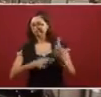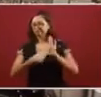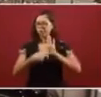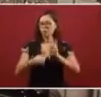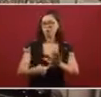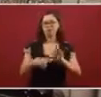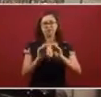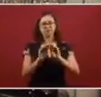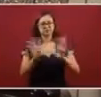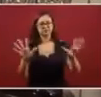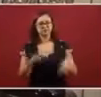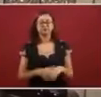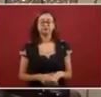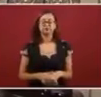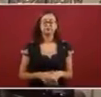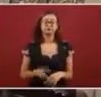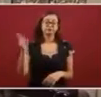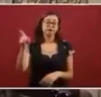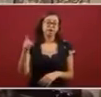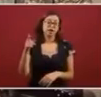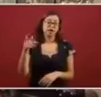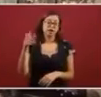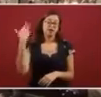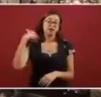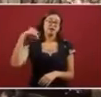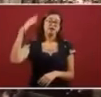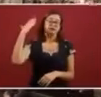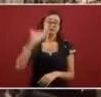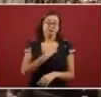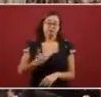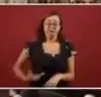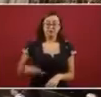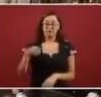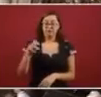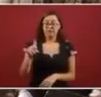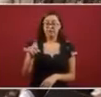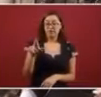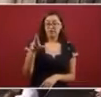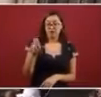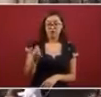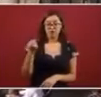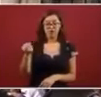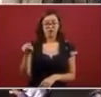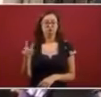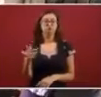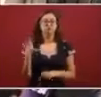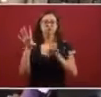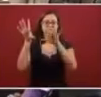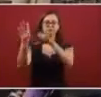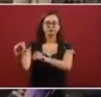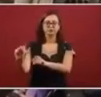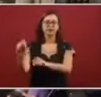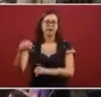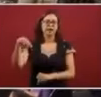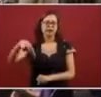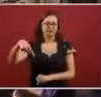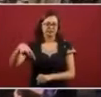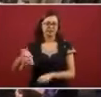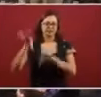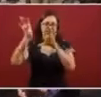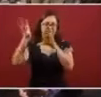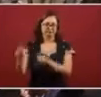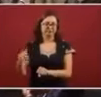Cuando detienen al presidente Madero, está aquí, en Palacio, en la intendencia.